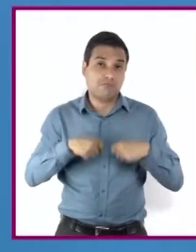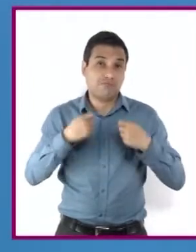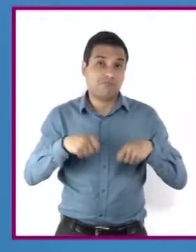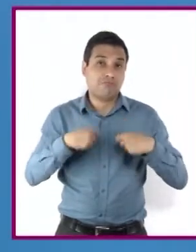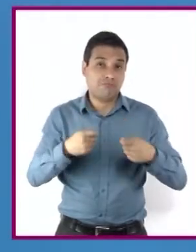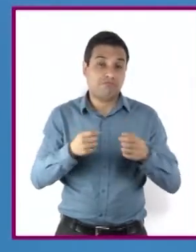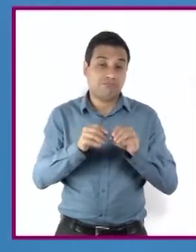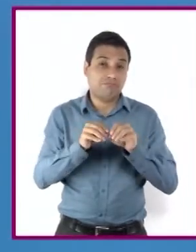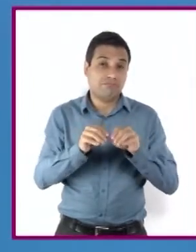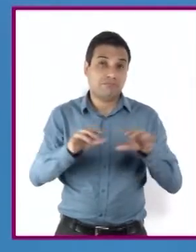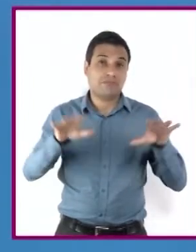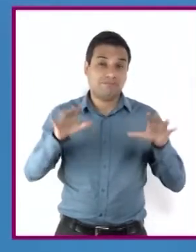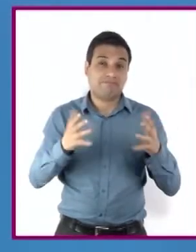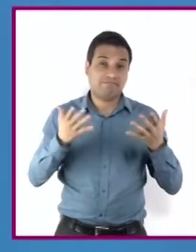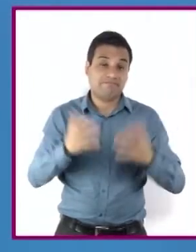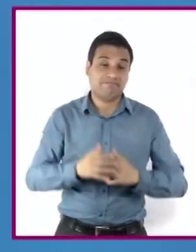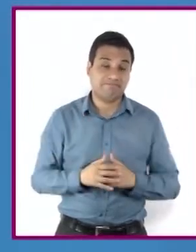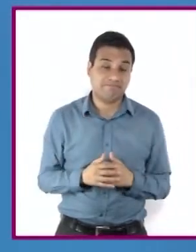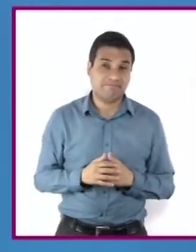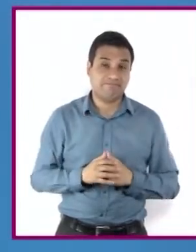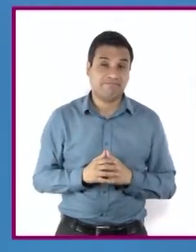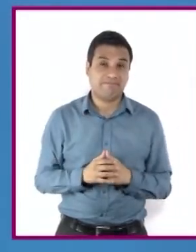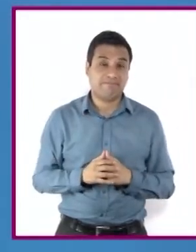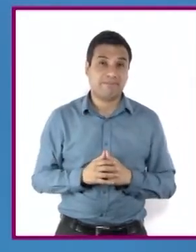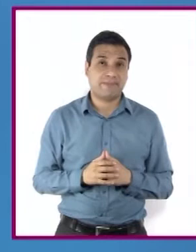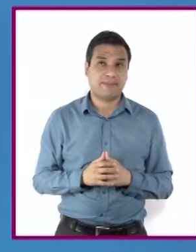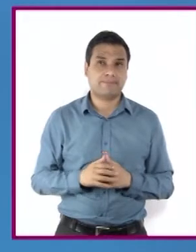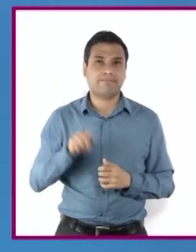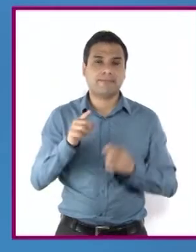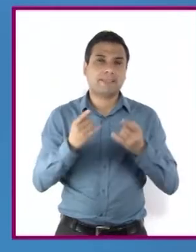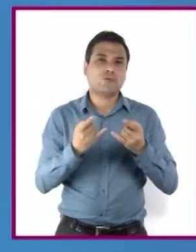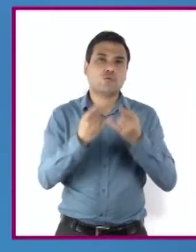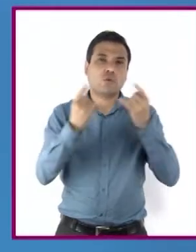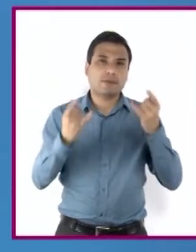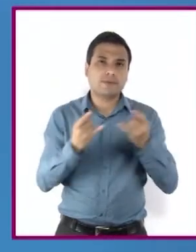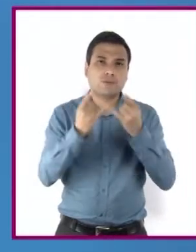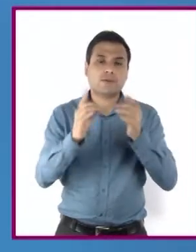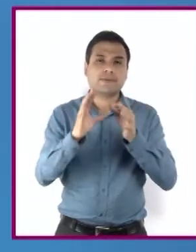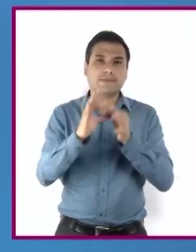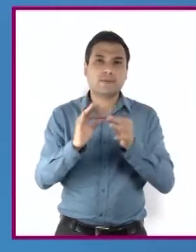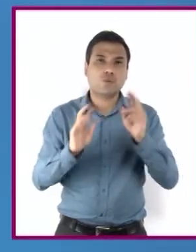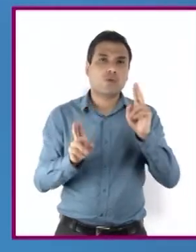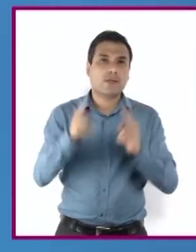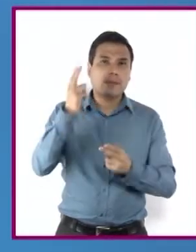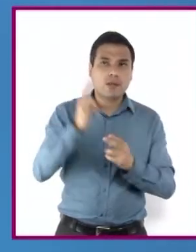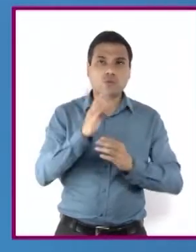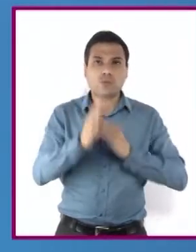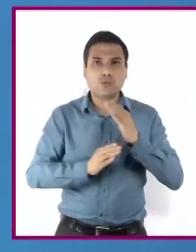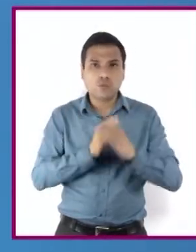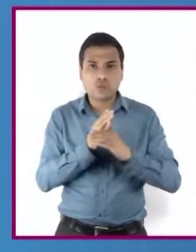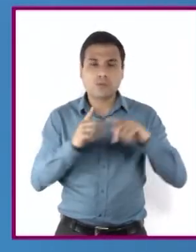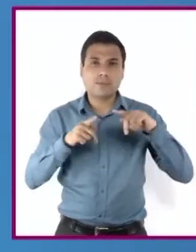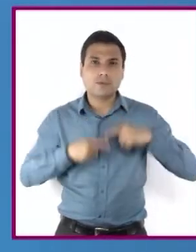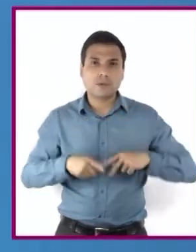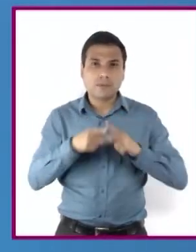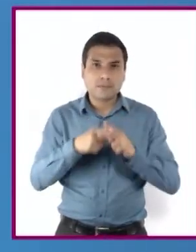el mundo y, a su vez, explicar el origen del universo y la humanidad, principalmente.